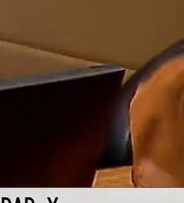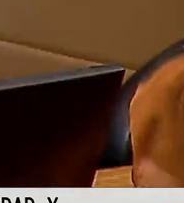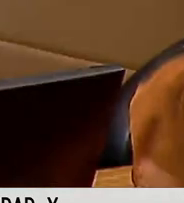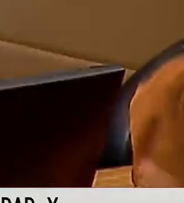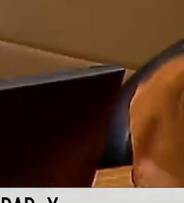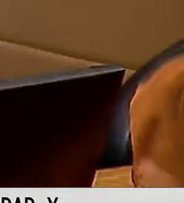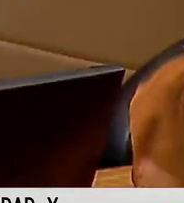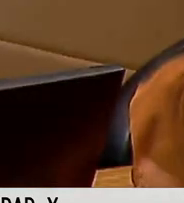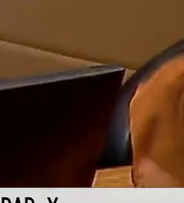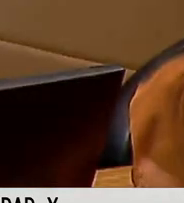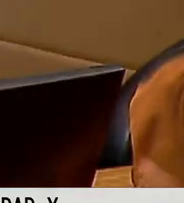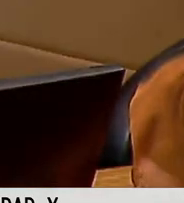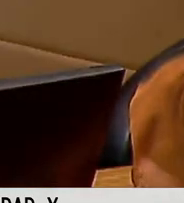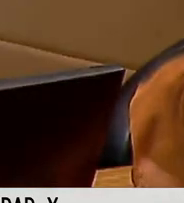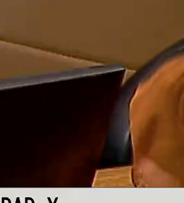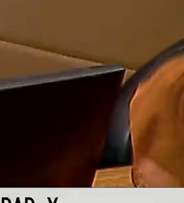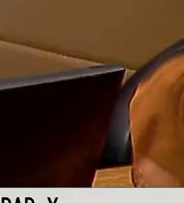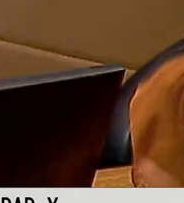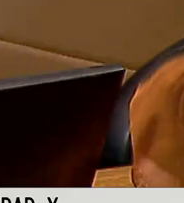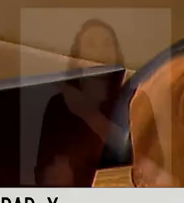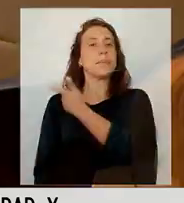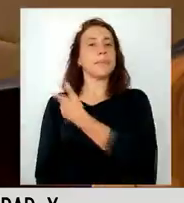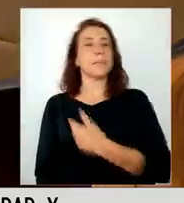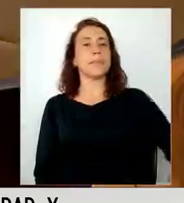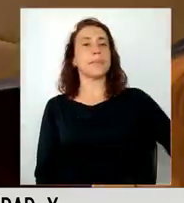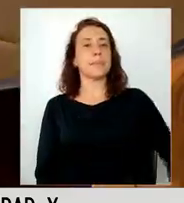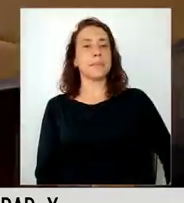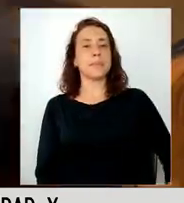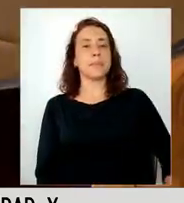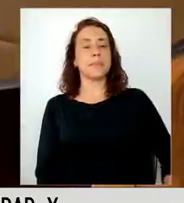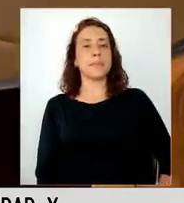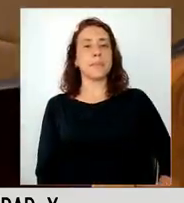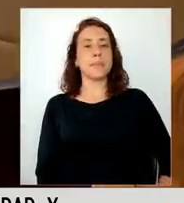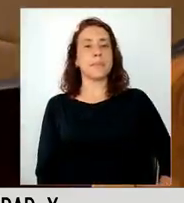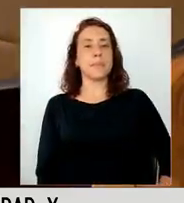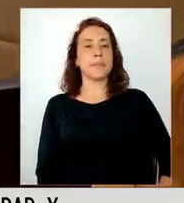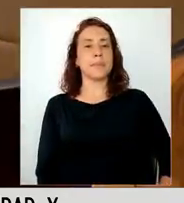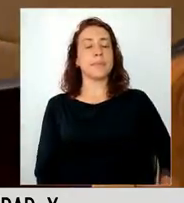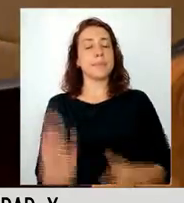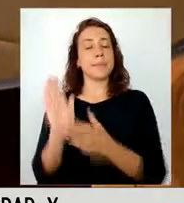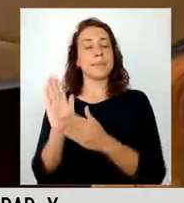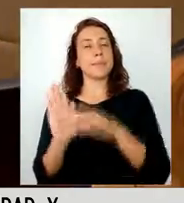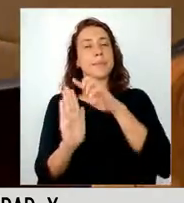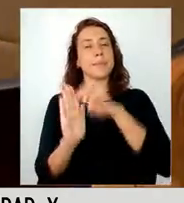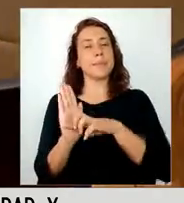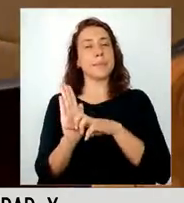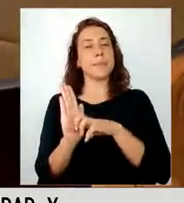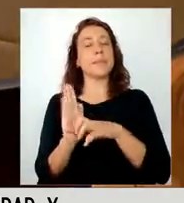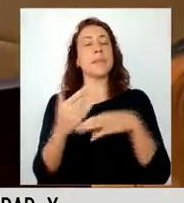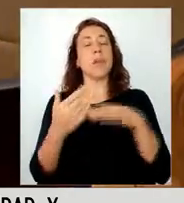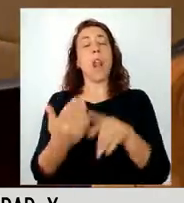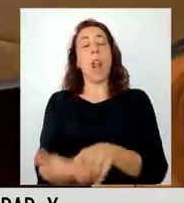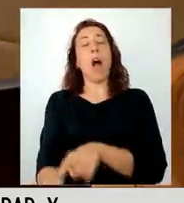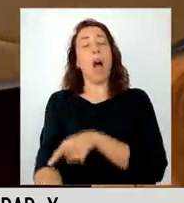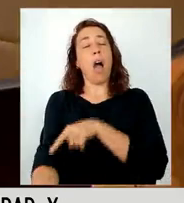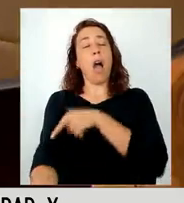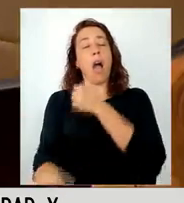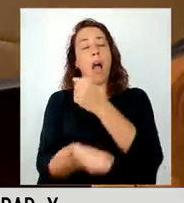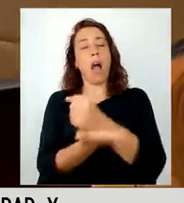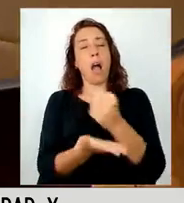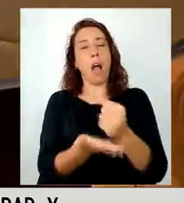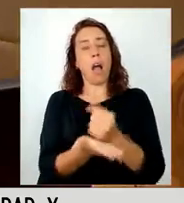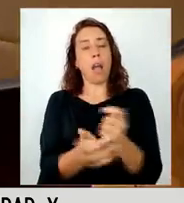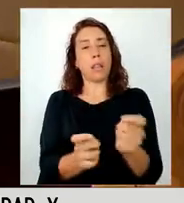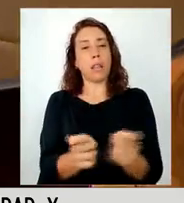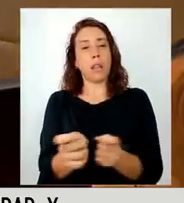Gracias presidente este proyecto que tiene ya una larga tramitación podemos